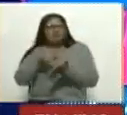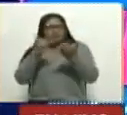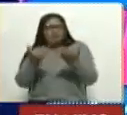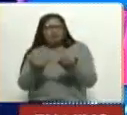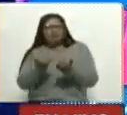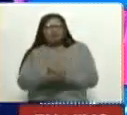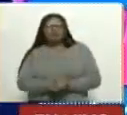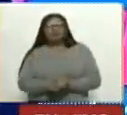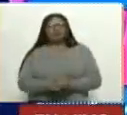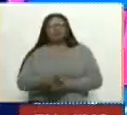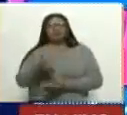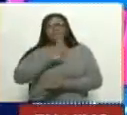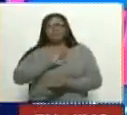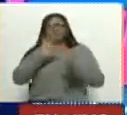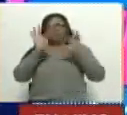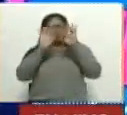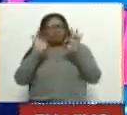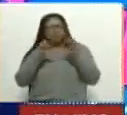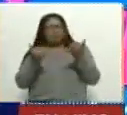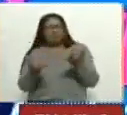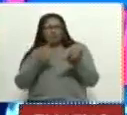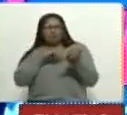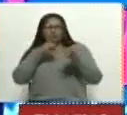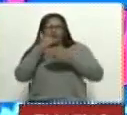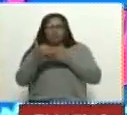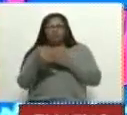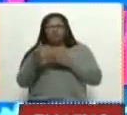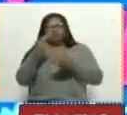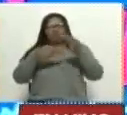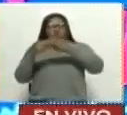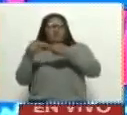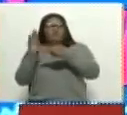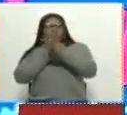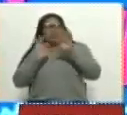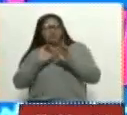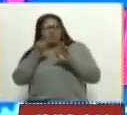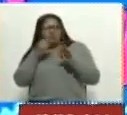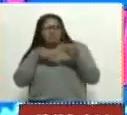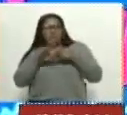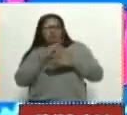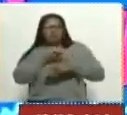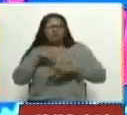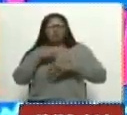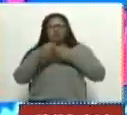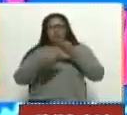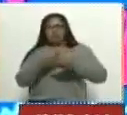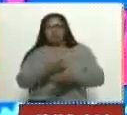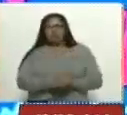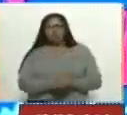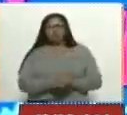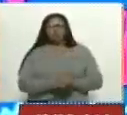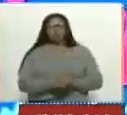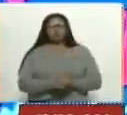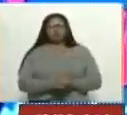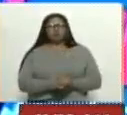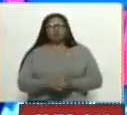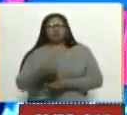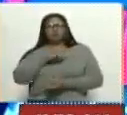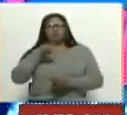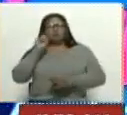parte de nuestro futuro es un proyecto que estamos construyendo y que vamos a construir un proyecto que plantea la